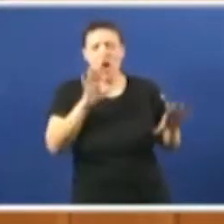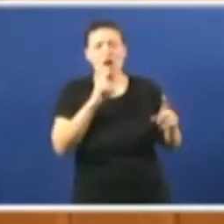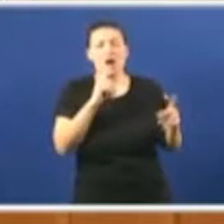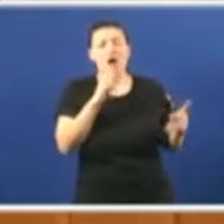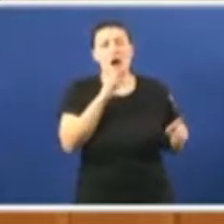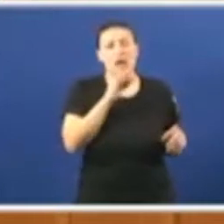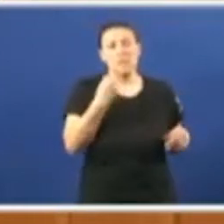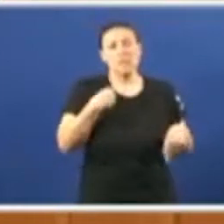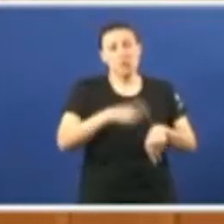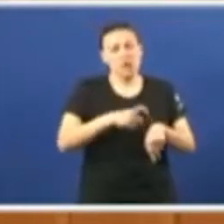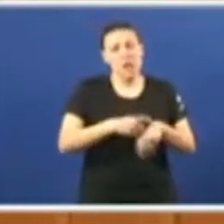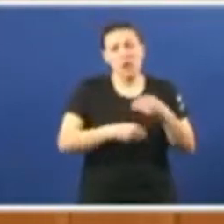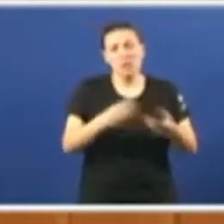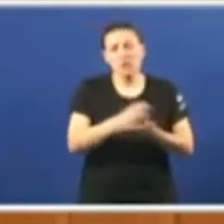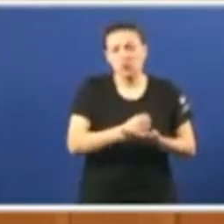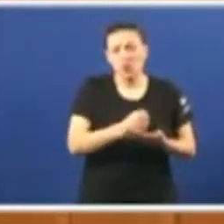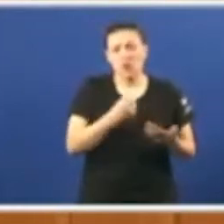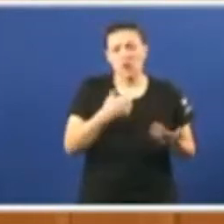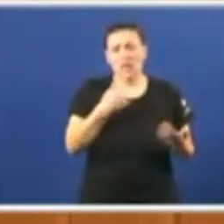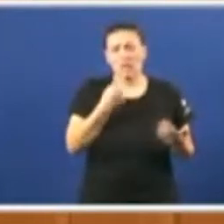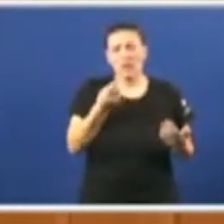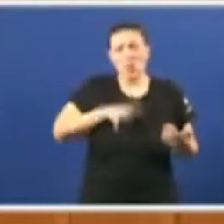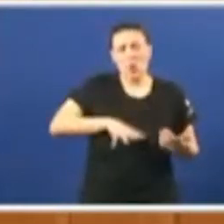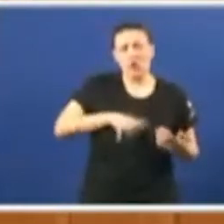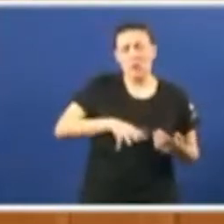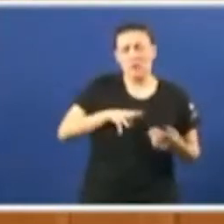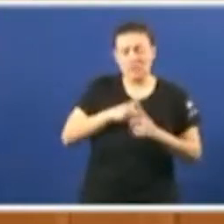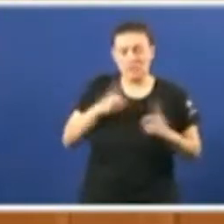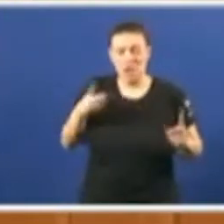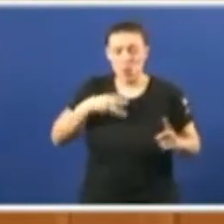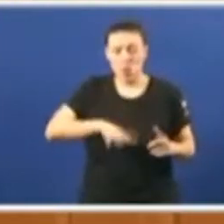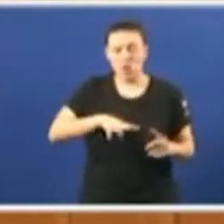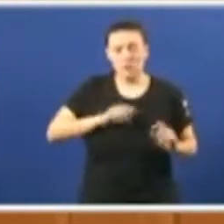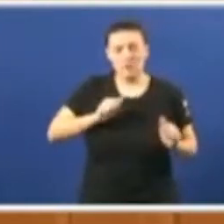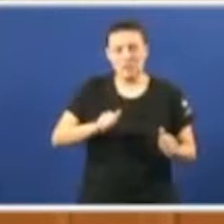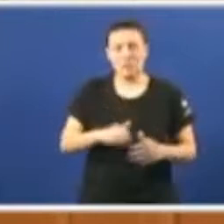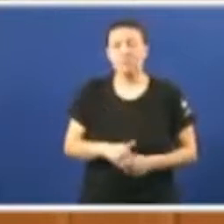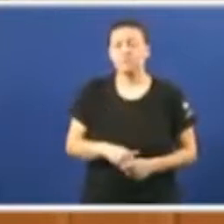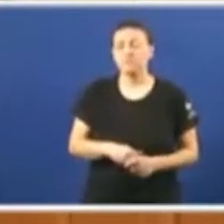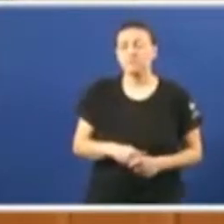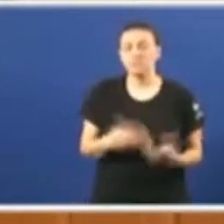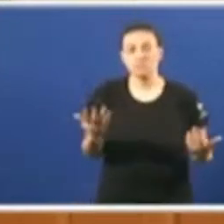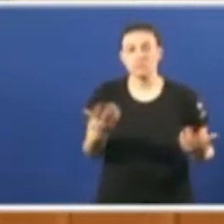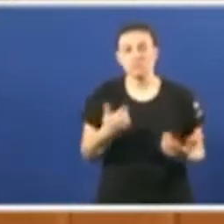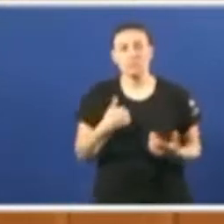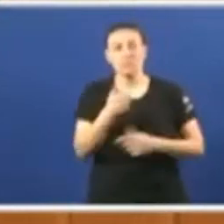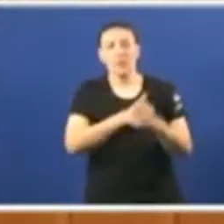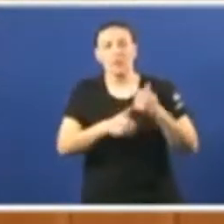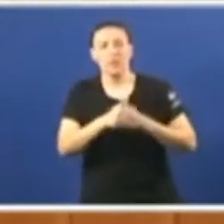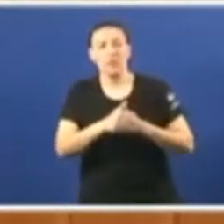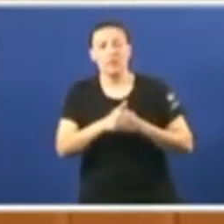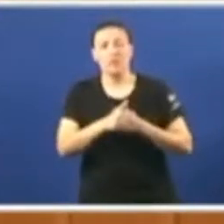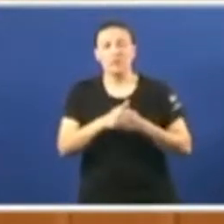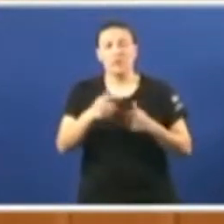fai todo ao mesmo tempo, todo se vai facer nestes 4 primeiros meses do ano. En fin, que sentido ten non priorizar e